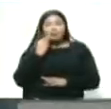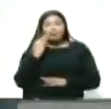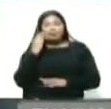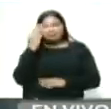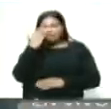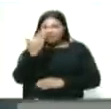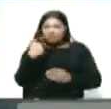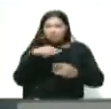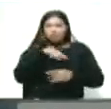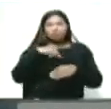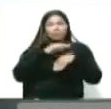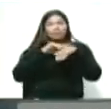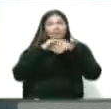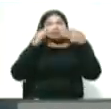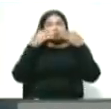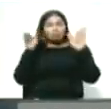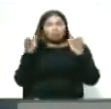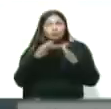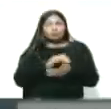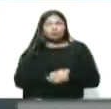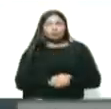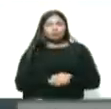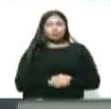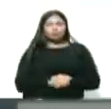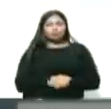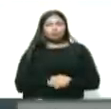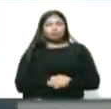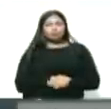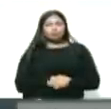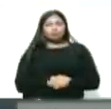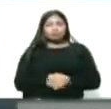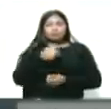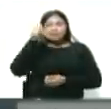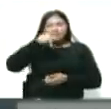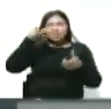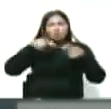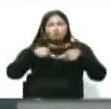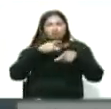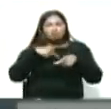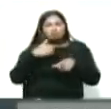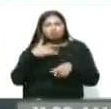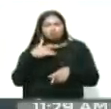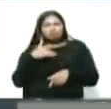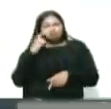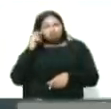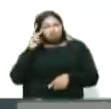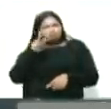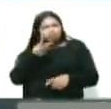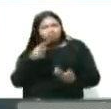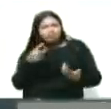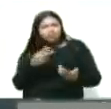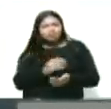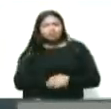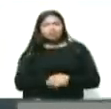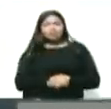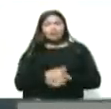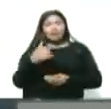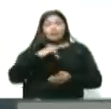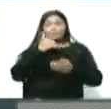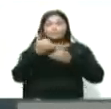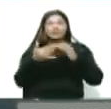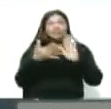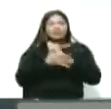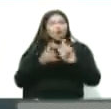sede central del Ministerio Público. En este sentido, quiero destacar que este plan